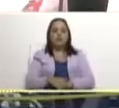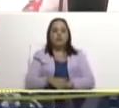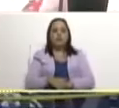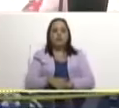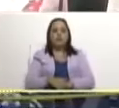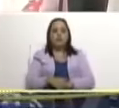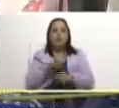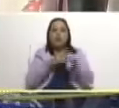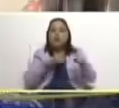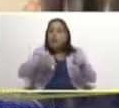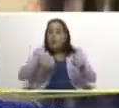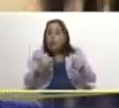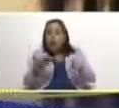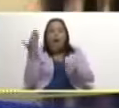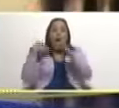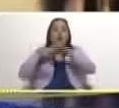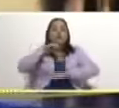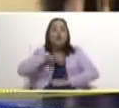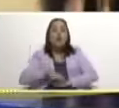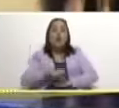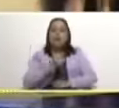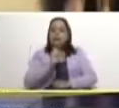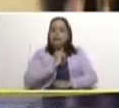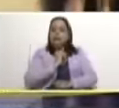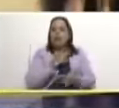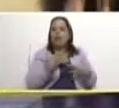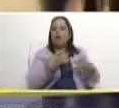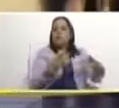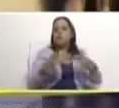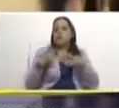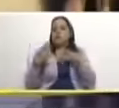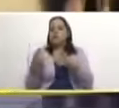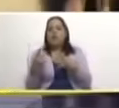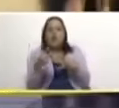Pero pudo más la ambición personalista, individualista, el ego